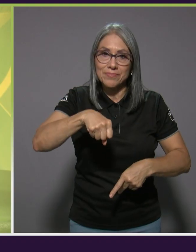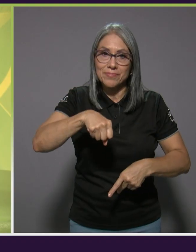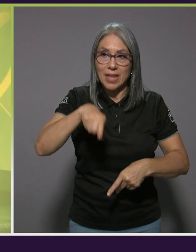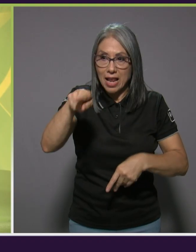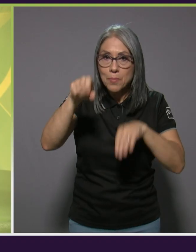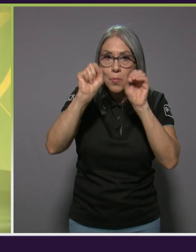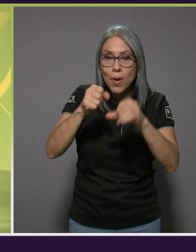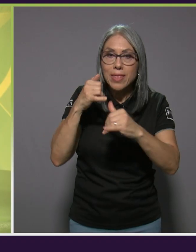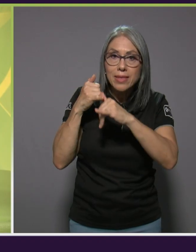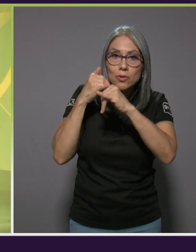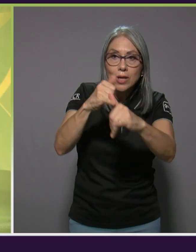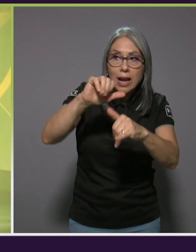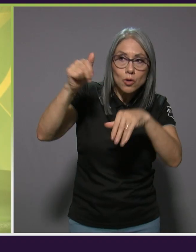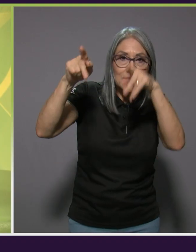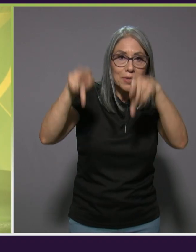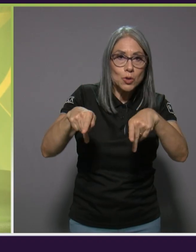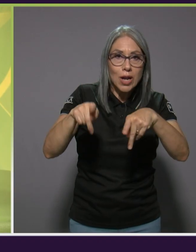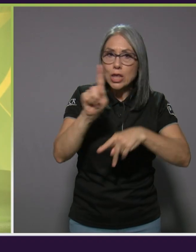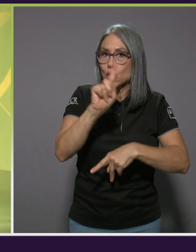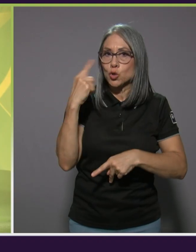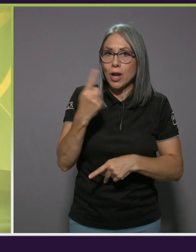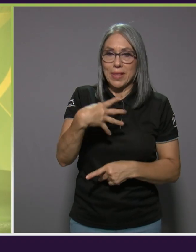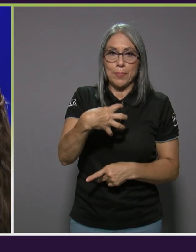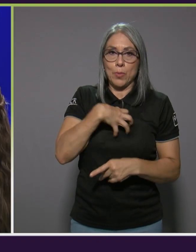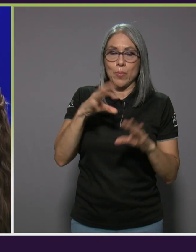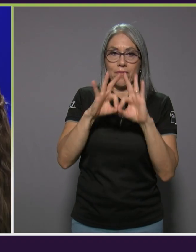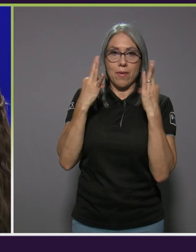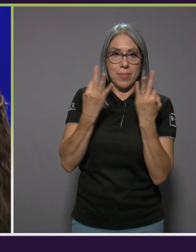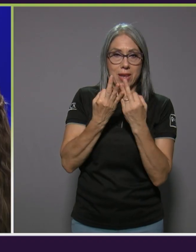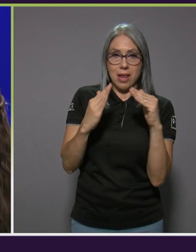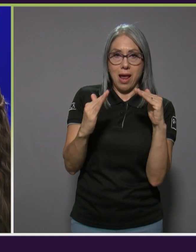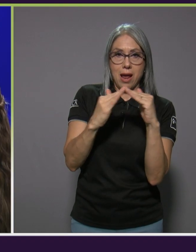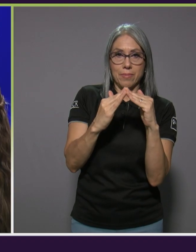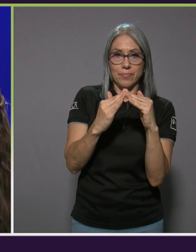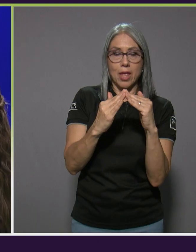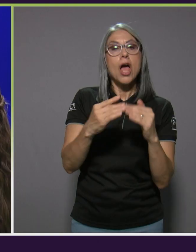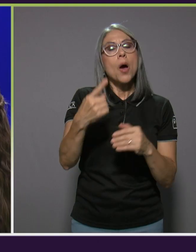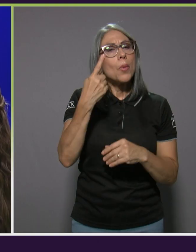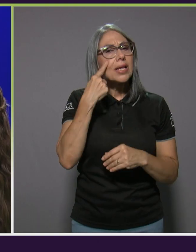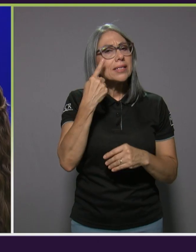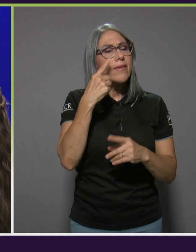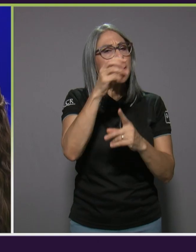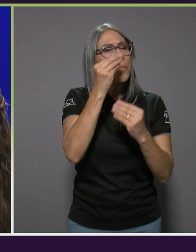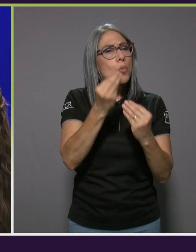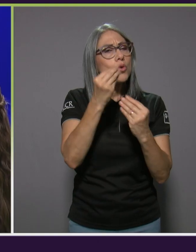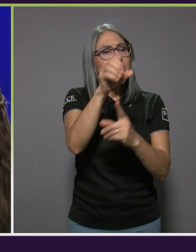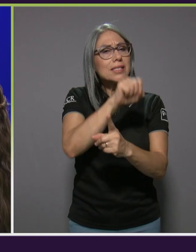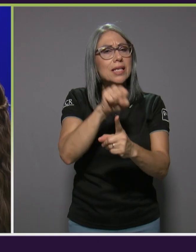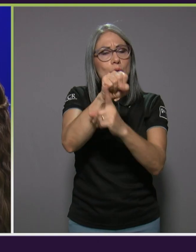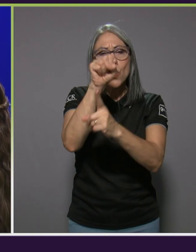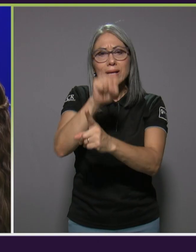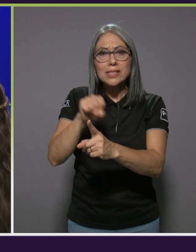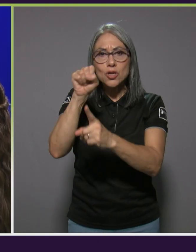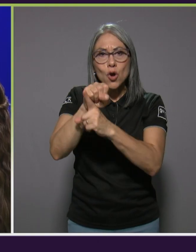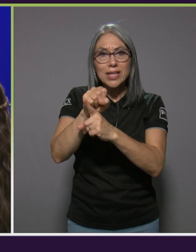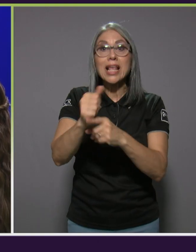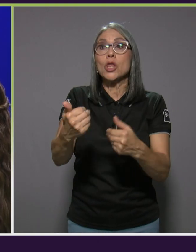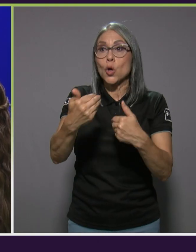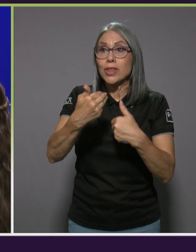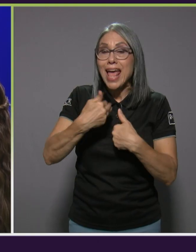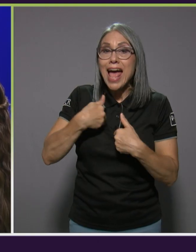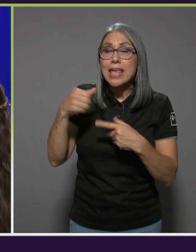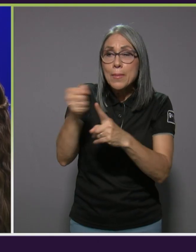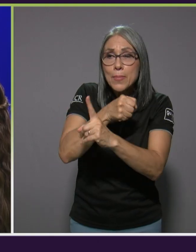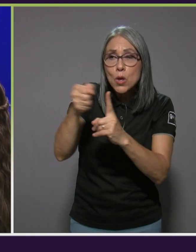porque se ven muchísimos casos en donde la violencia a la persona adulta mayor está ejercida por personas